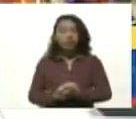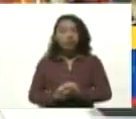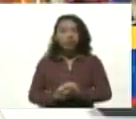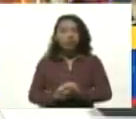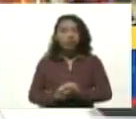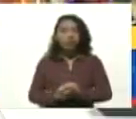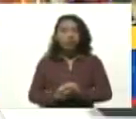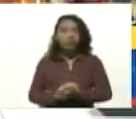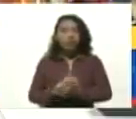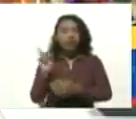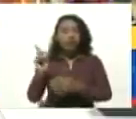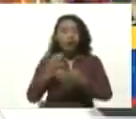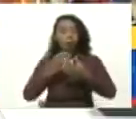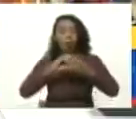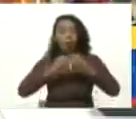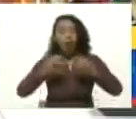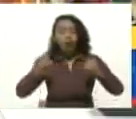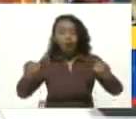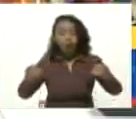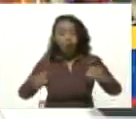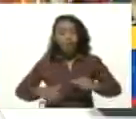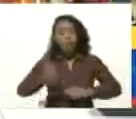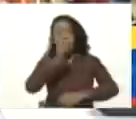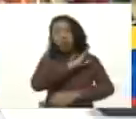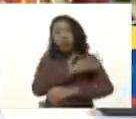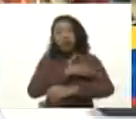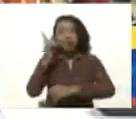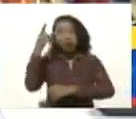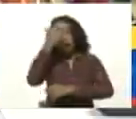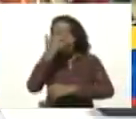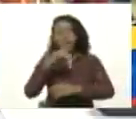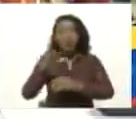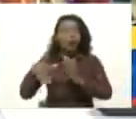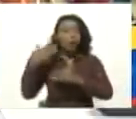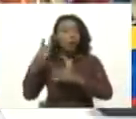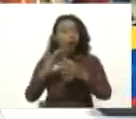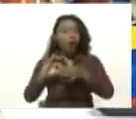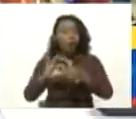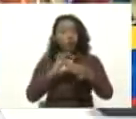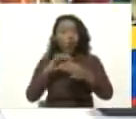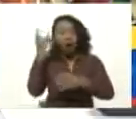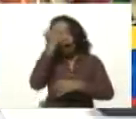el organismo de integración más fuerte que hay en África después de la Unión Africana. Es